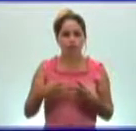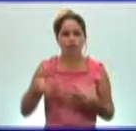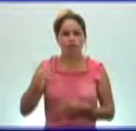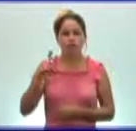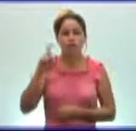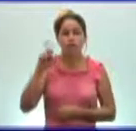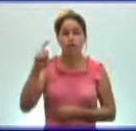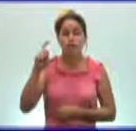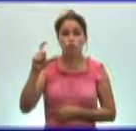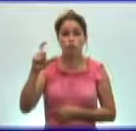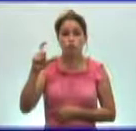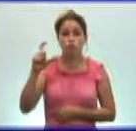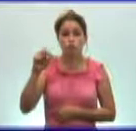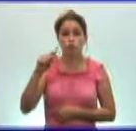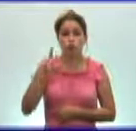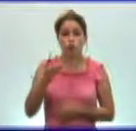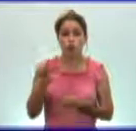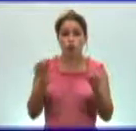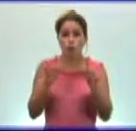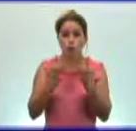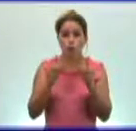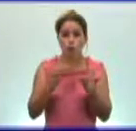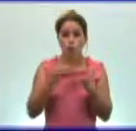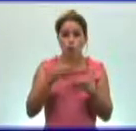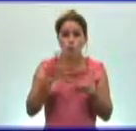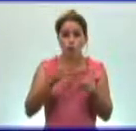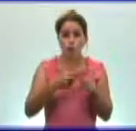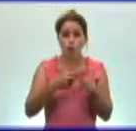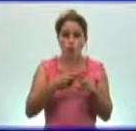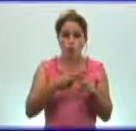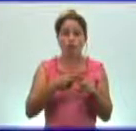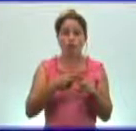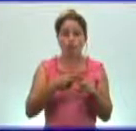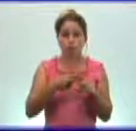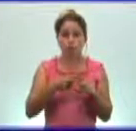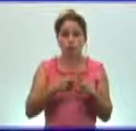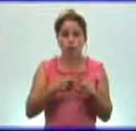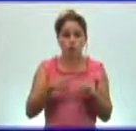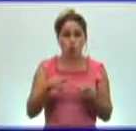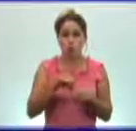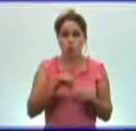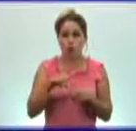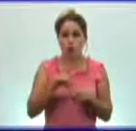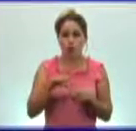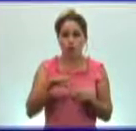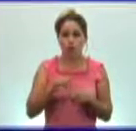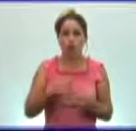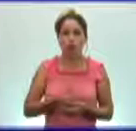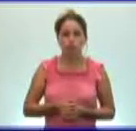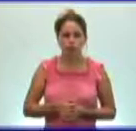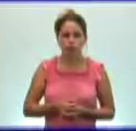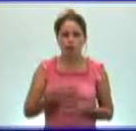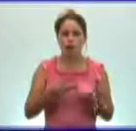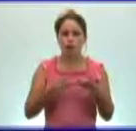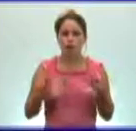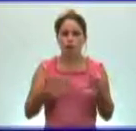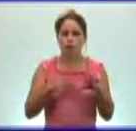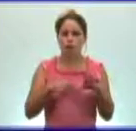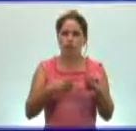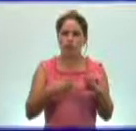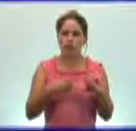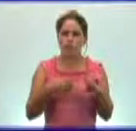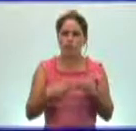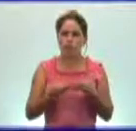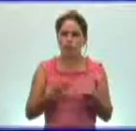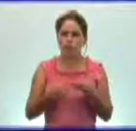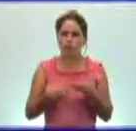escritura de la fórmula de la sustancia simple. Por lo tanto, el nombre también coincide. En el caso de las sustancias simples metálicas,